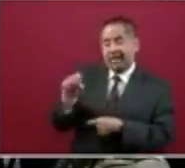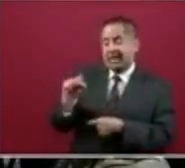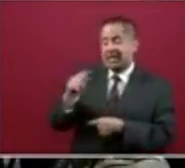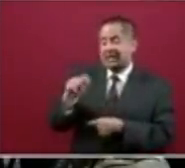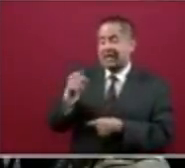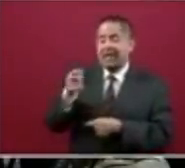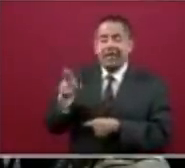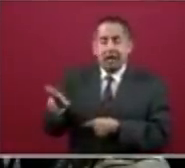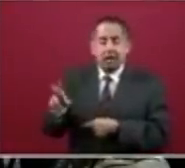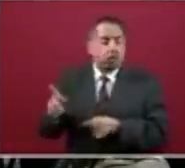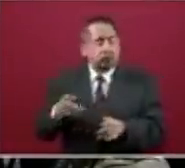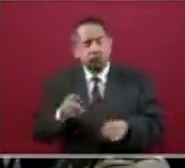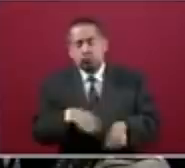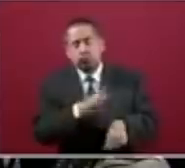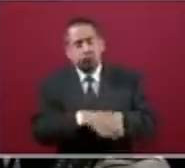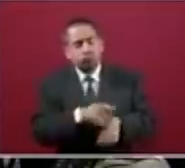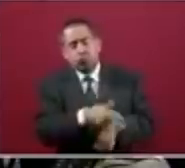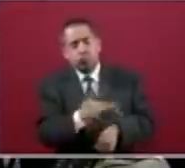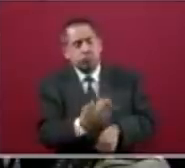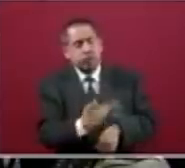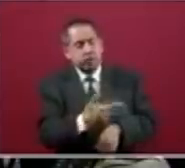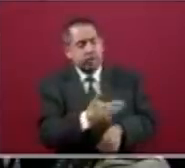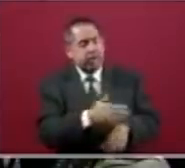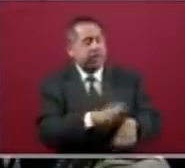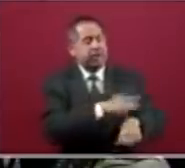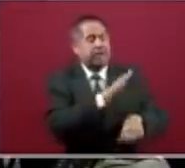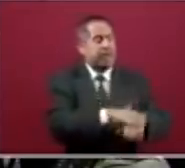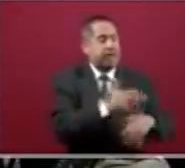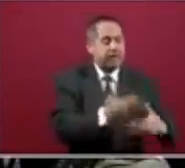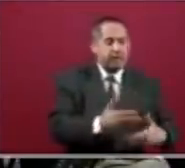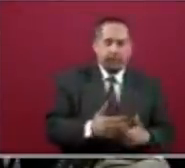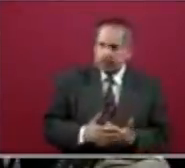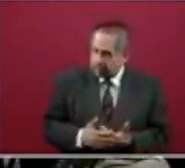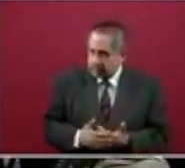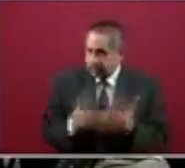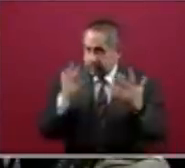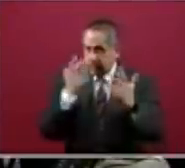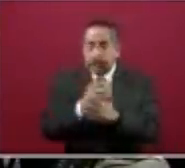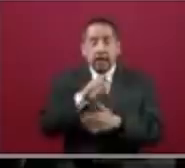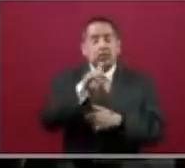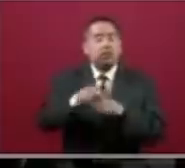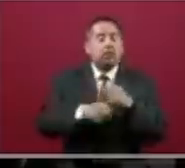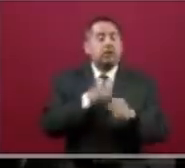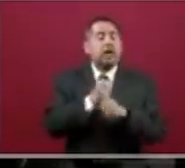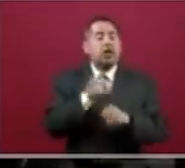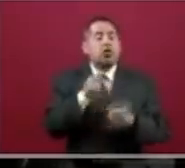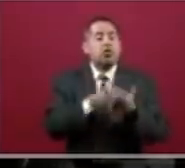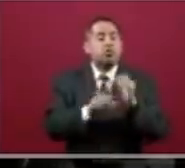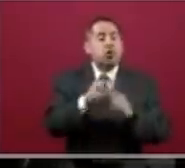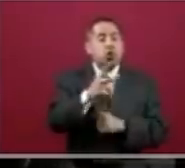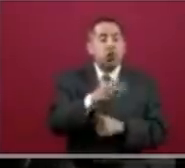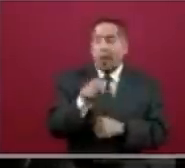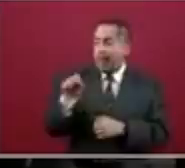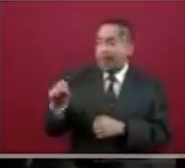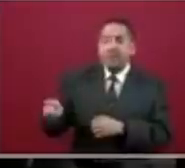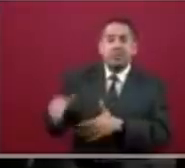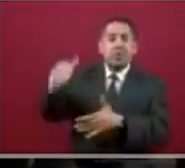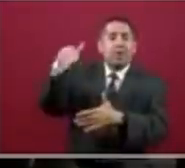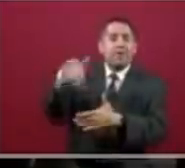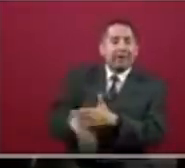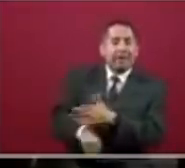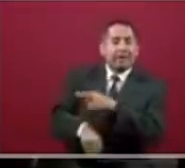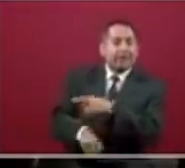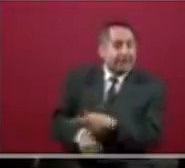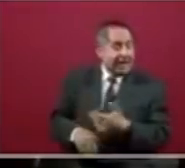otras le dieron calificación extraordinaria a Lehman Brothers. Sin embargo, en el 2008, Lehman Brothers se va a la quiebra, pese a que